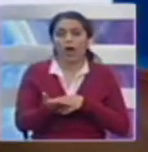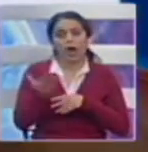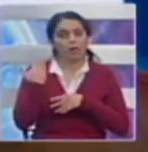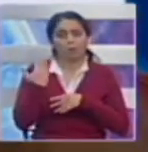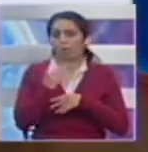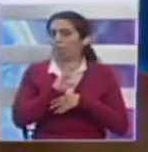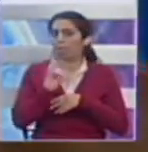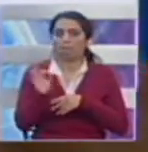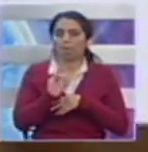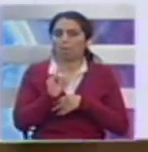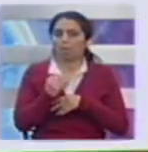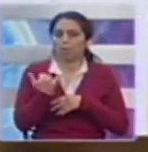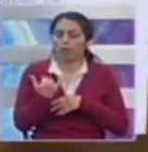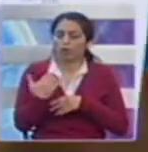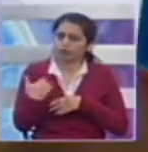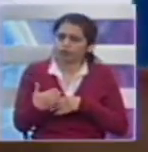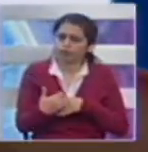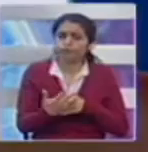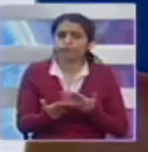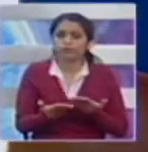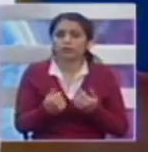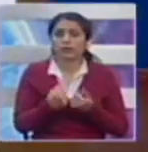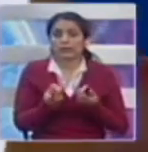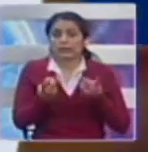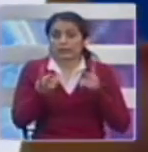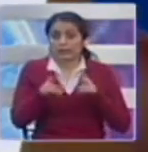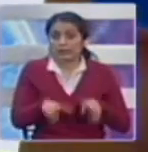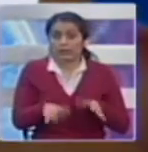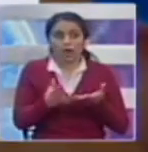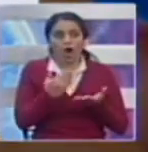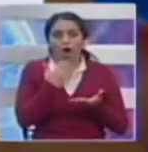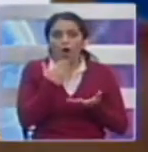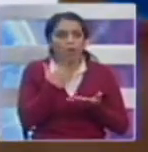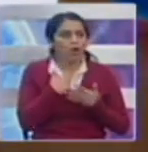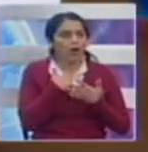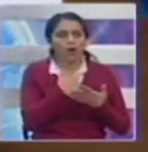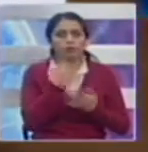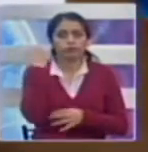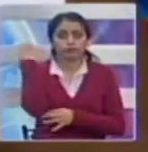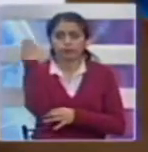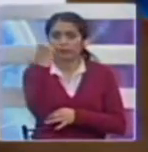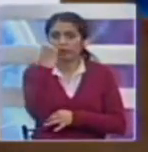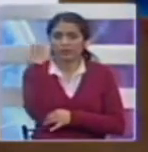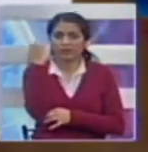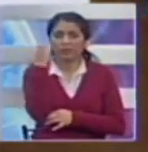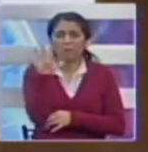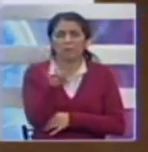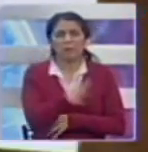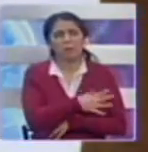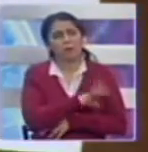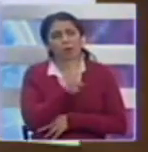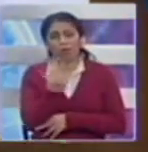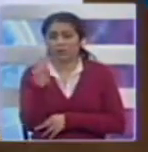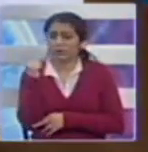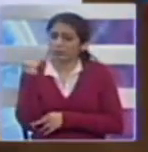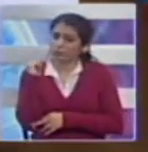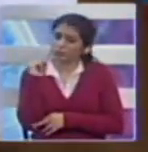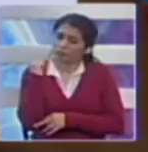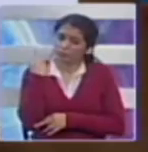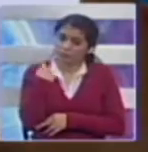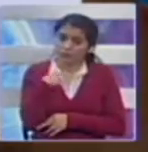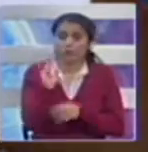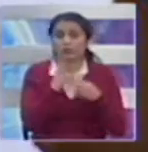Teodoro Maldonado. Uh-huh. Tenemos también todo lo que es la área de emergencia y UCI, casi $4 millones en el área